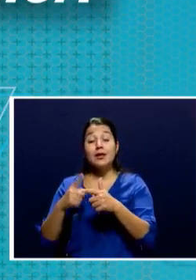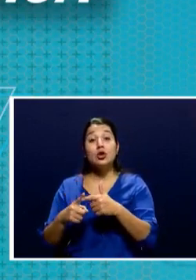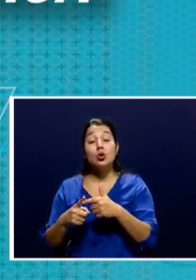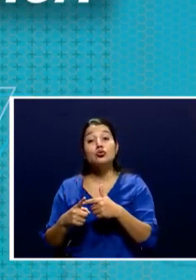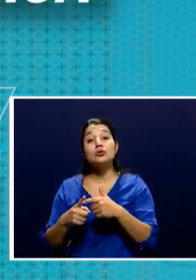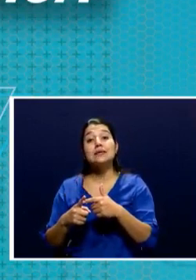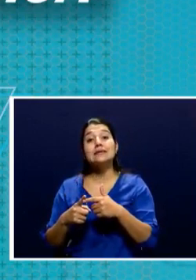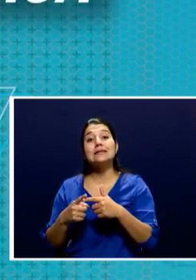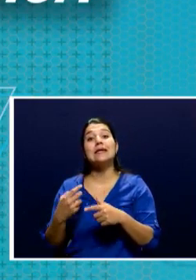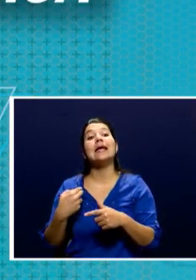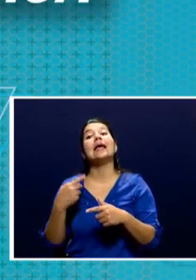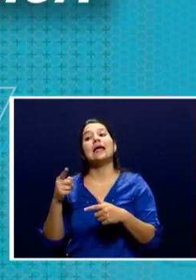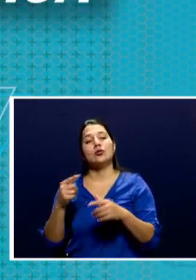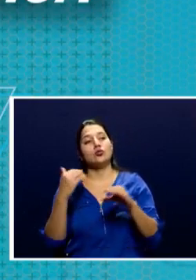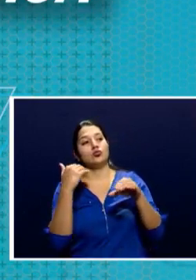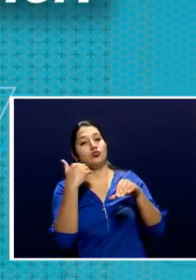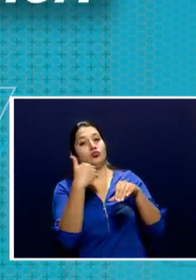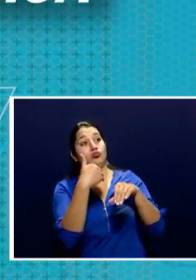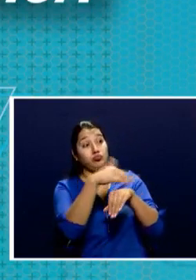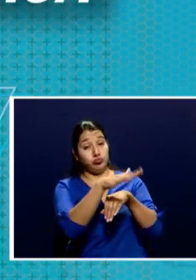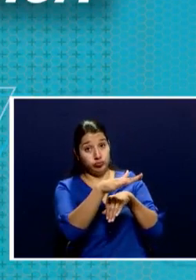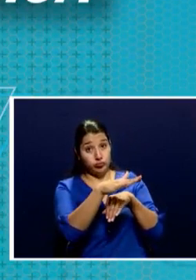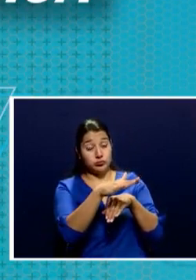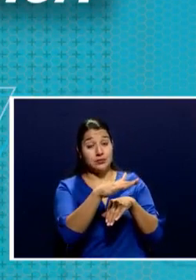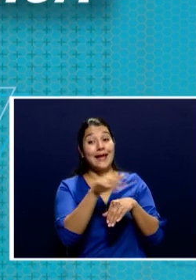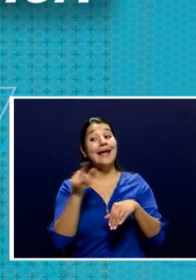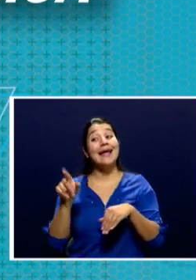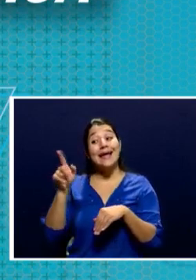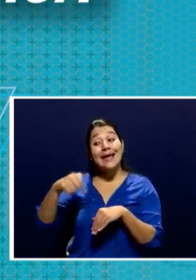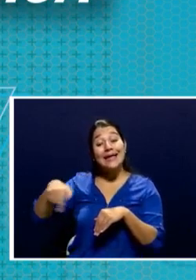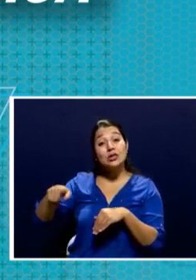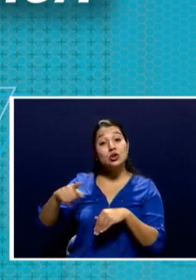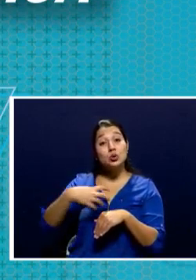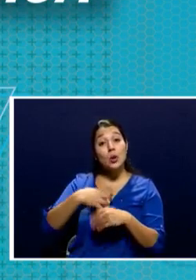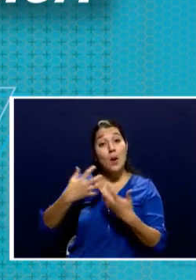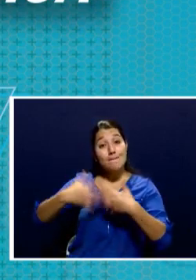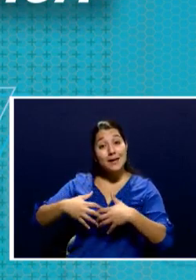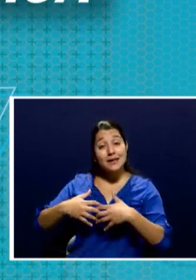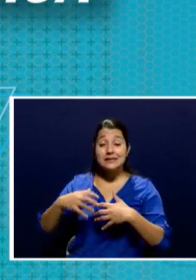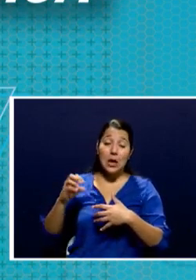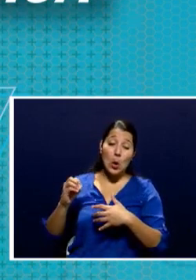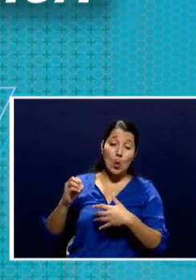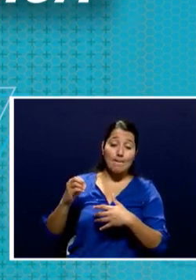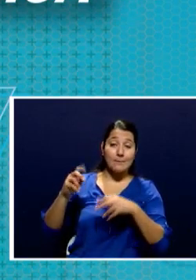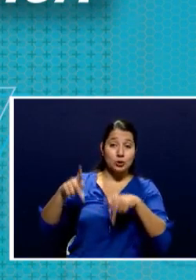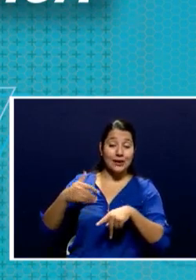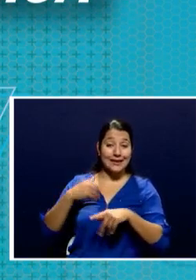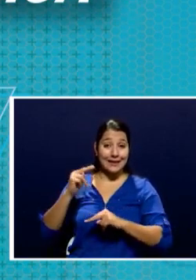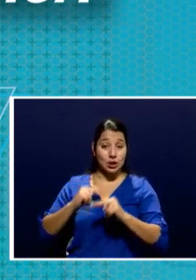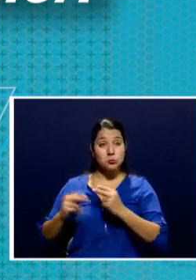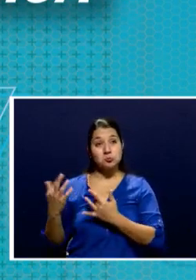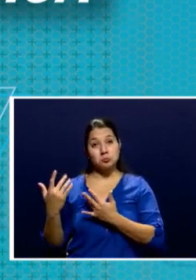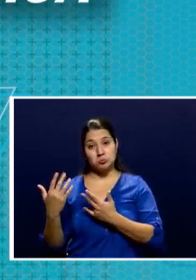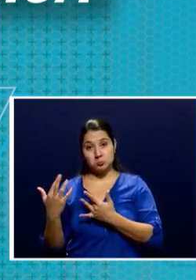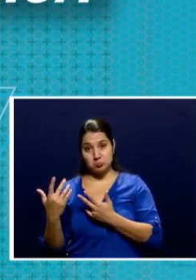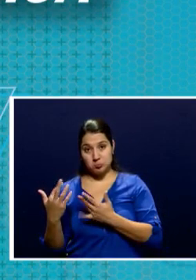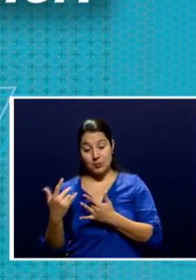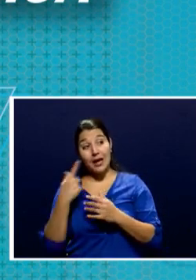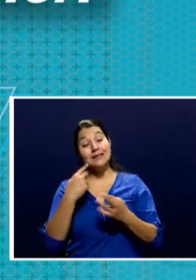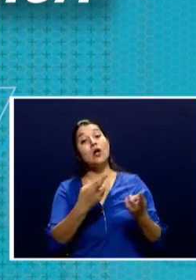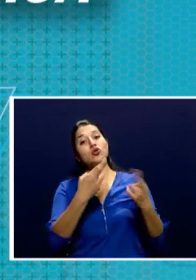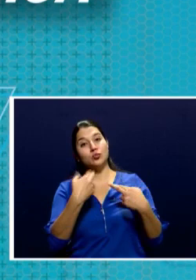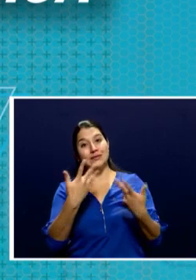validación final sobre esto. Es por eso que nosotros hemos previsto, a partir de la entrada en vigencia de la ley, que teníamos 2 días para